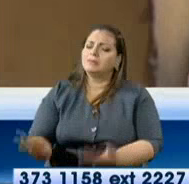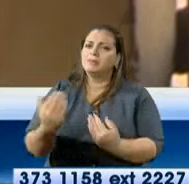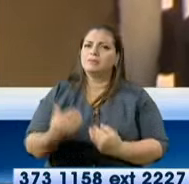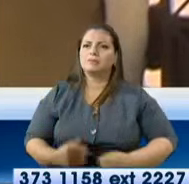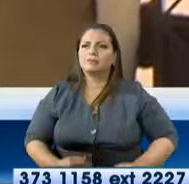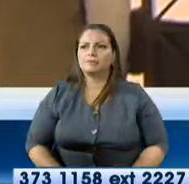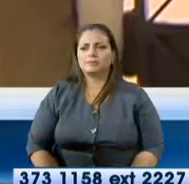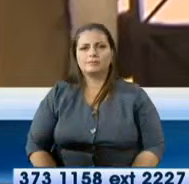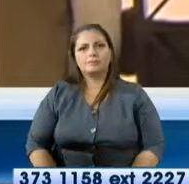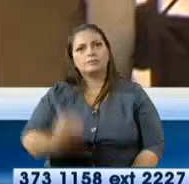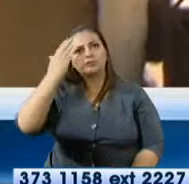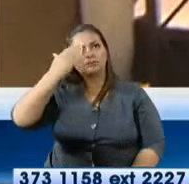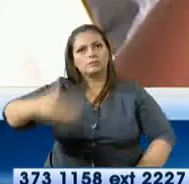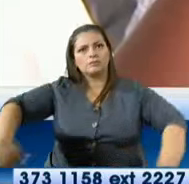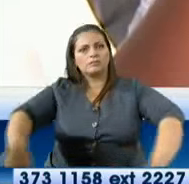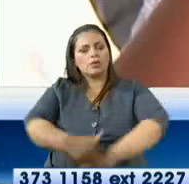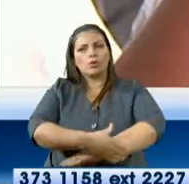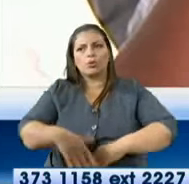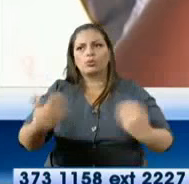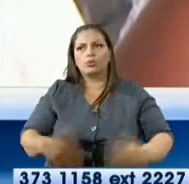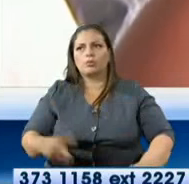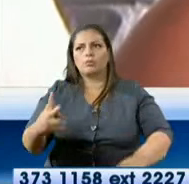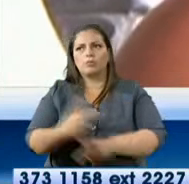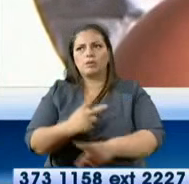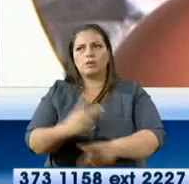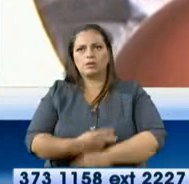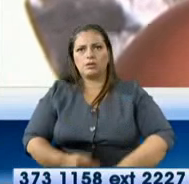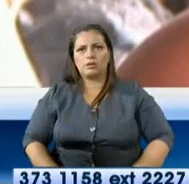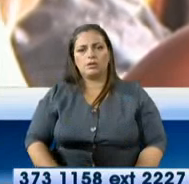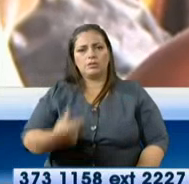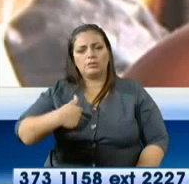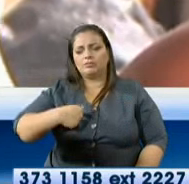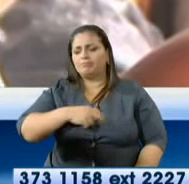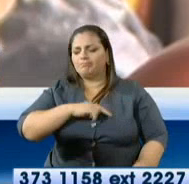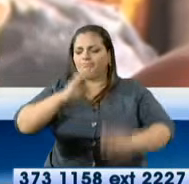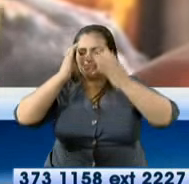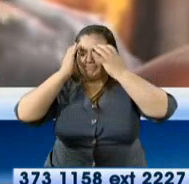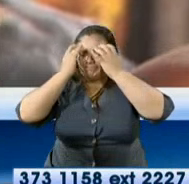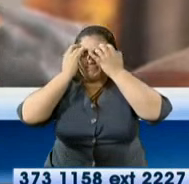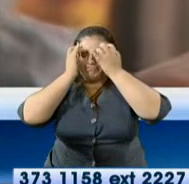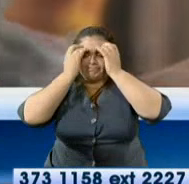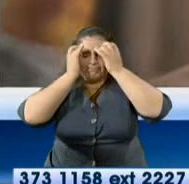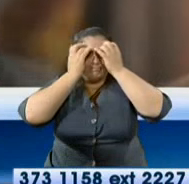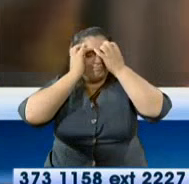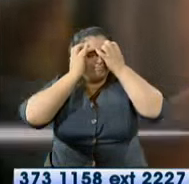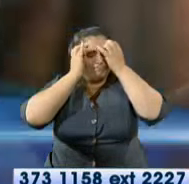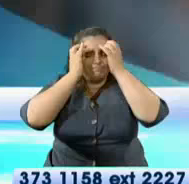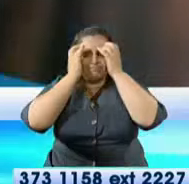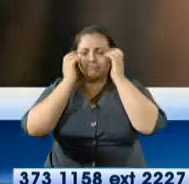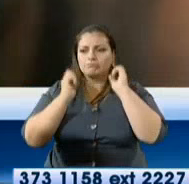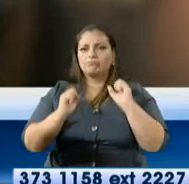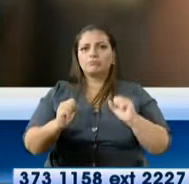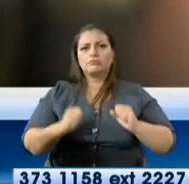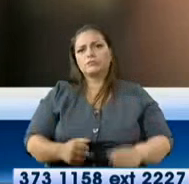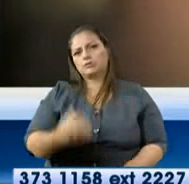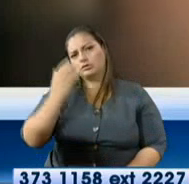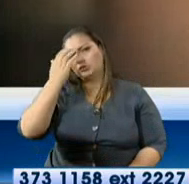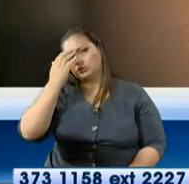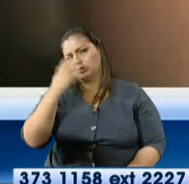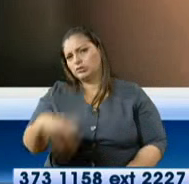peligros en la calle son impredecibles. Estoy muy preocupada, no sé qué me le puede suceder a mí. Usted sabe tantas cosas